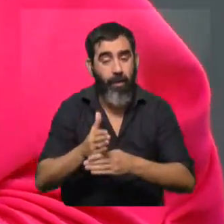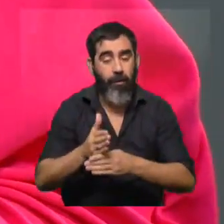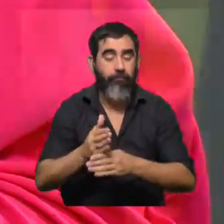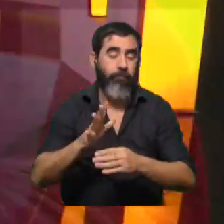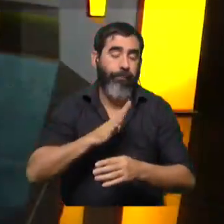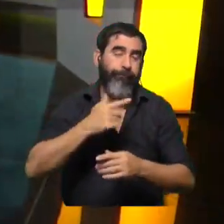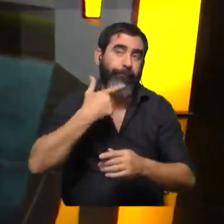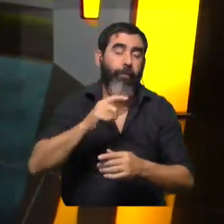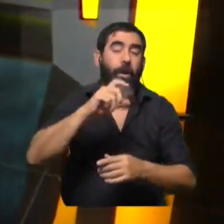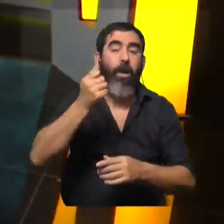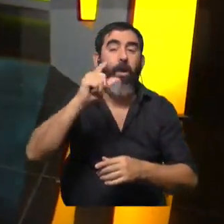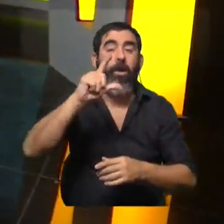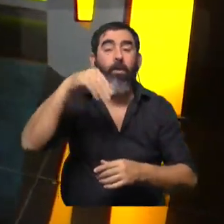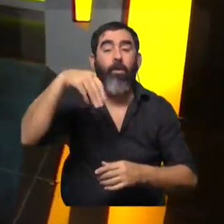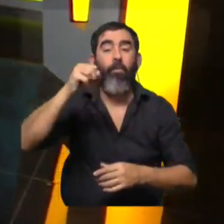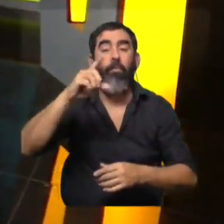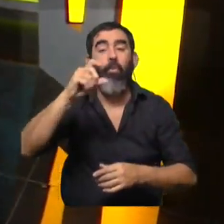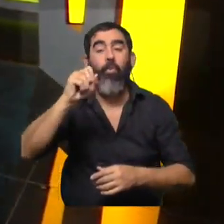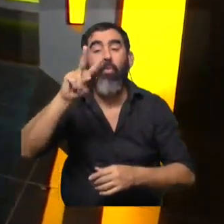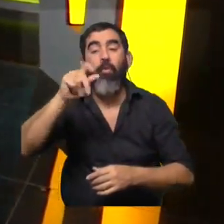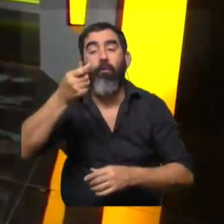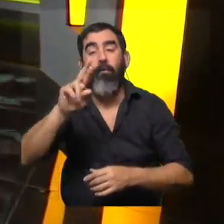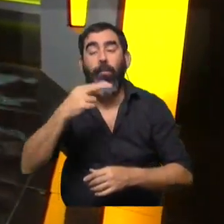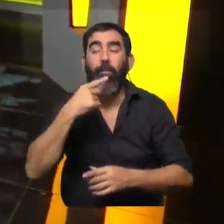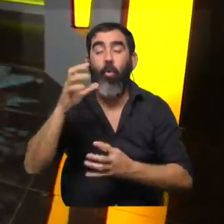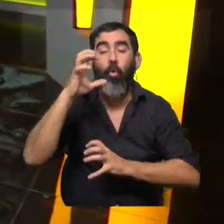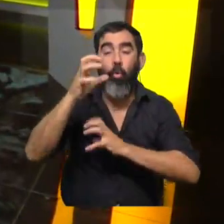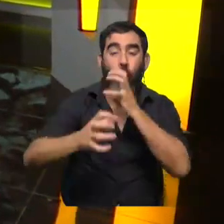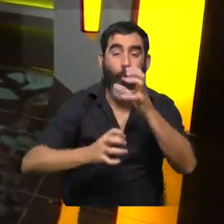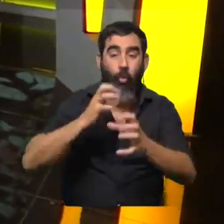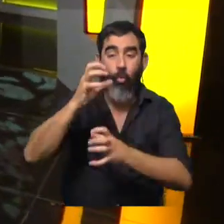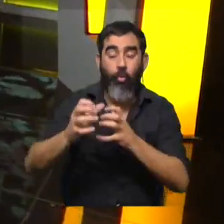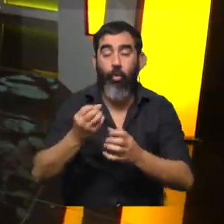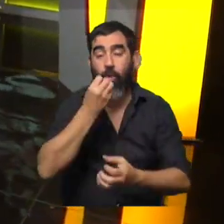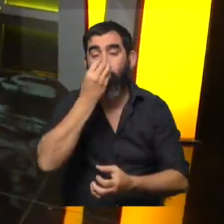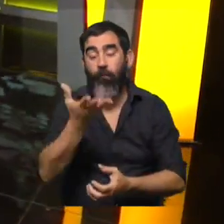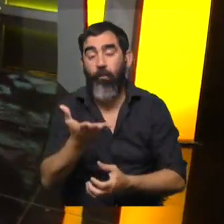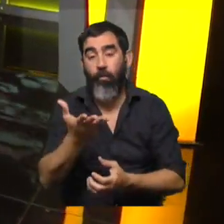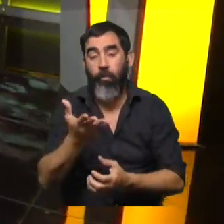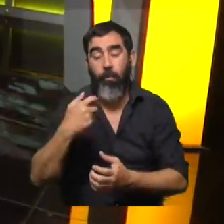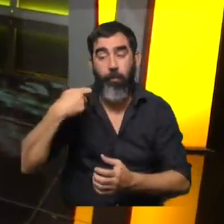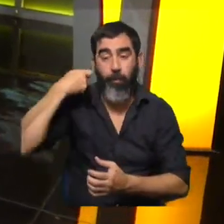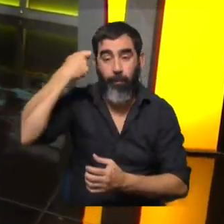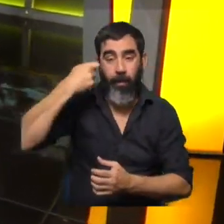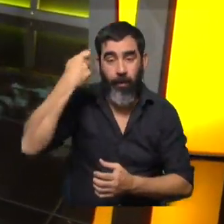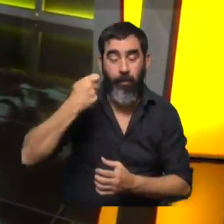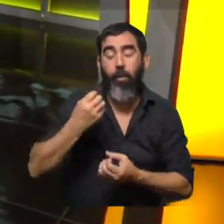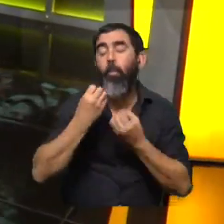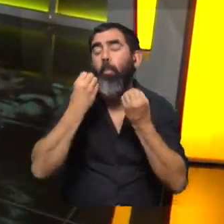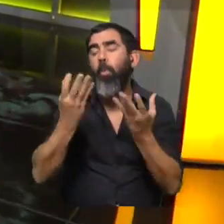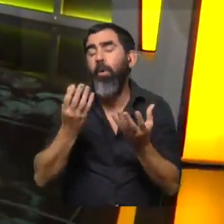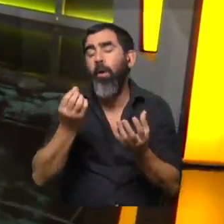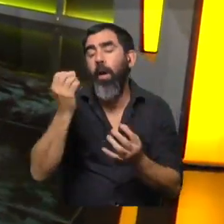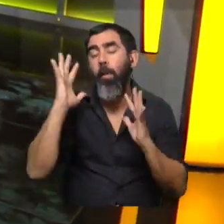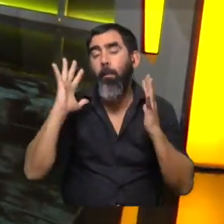Almodóvar, que habla de cuál es el color de la flor que más usan sus películas, por qué las